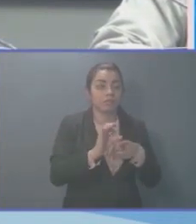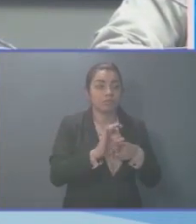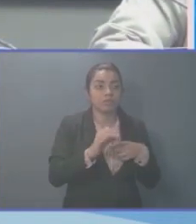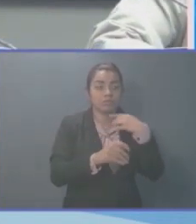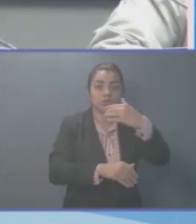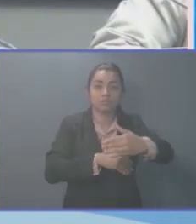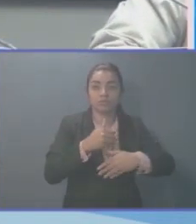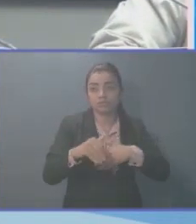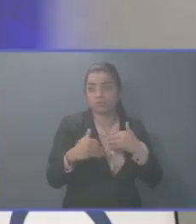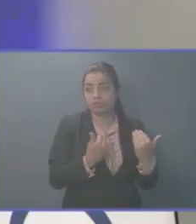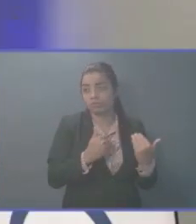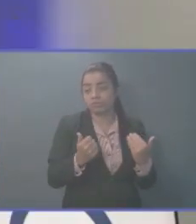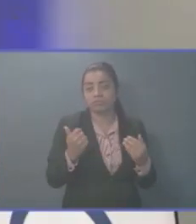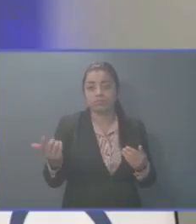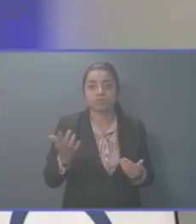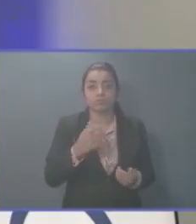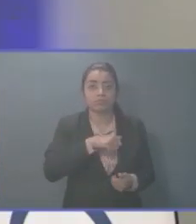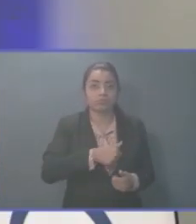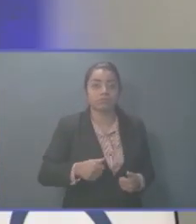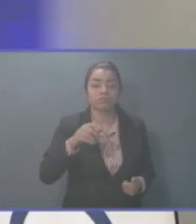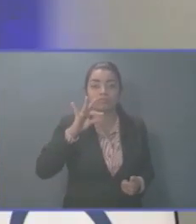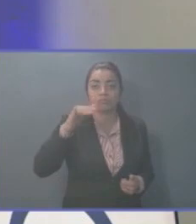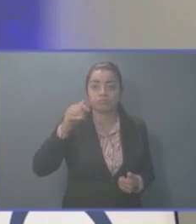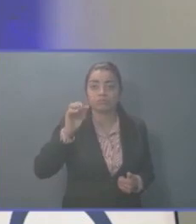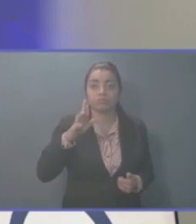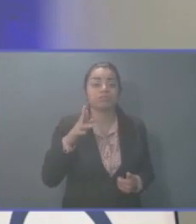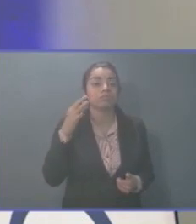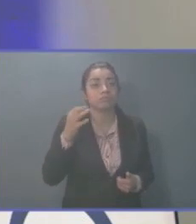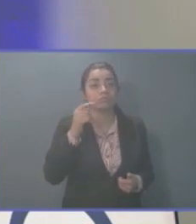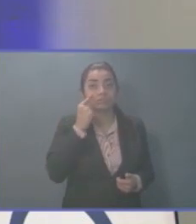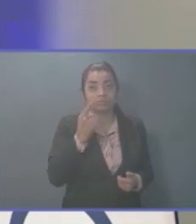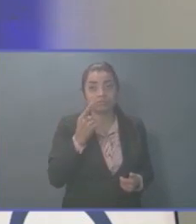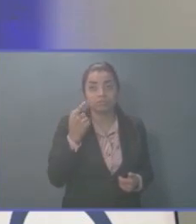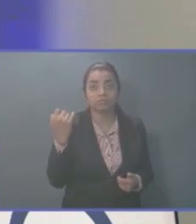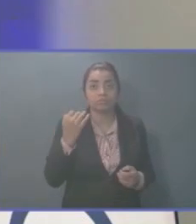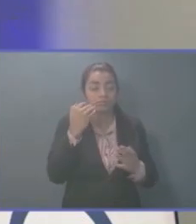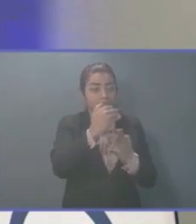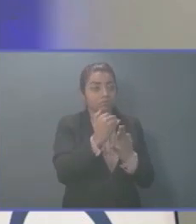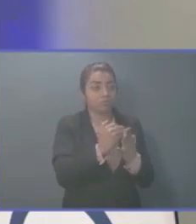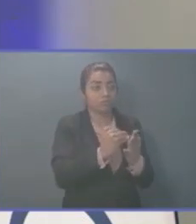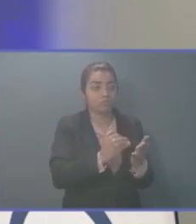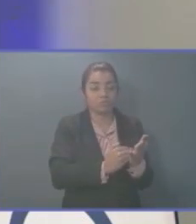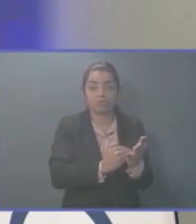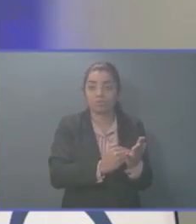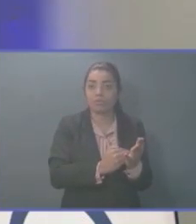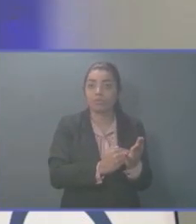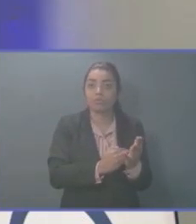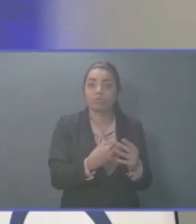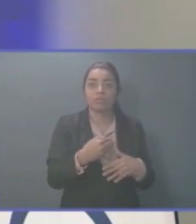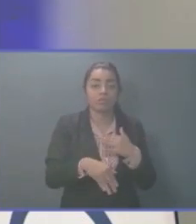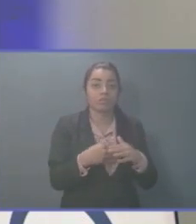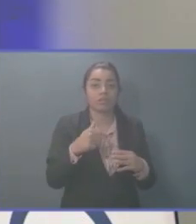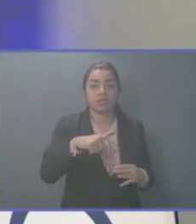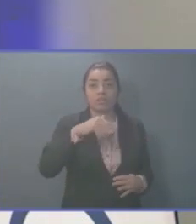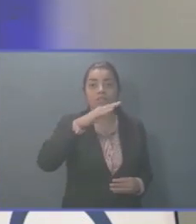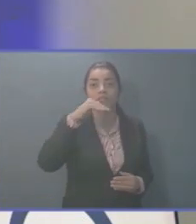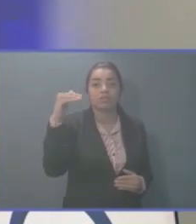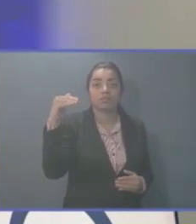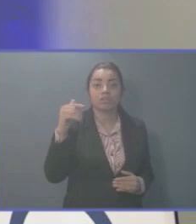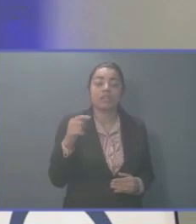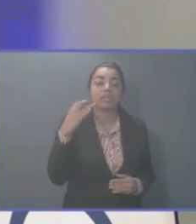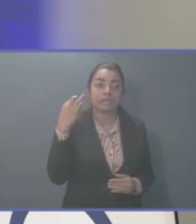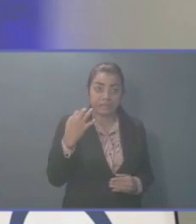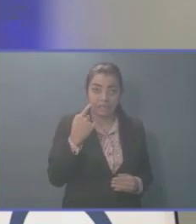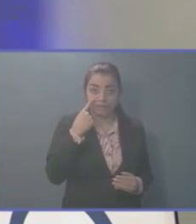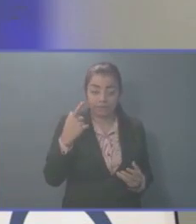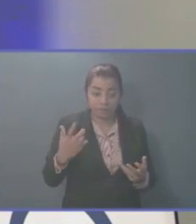todos demandamos, ¿verdad?, del fiscal de la República, quien debe velar por la legalidad de los sucesos acá en el país, debe